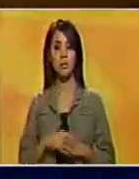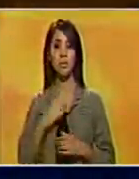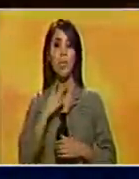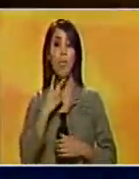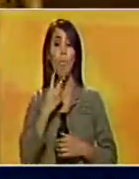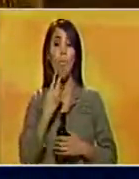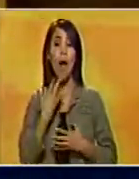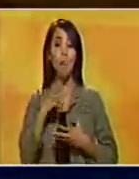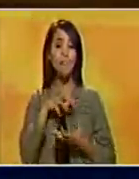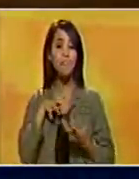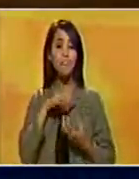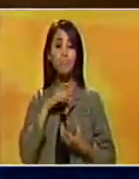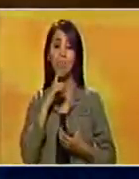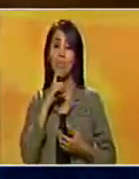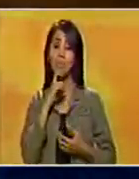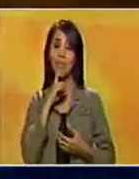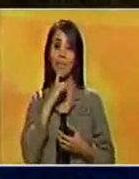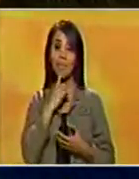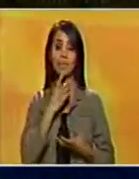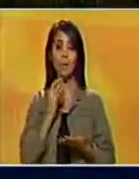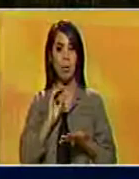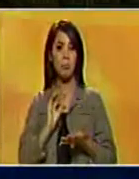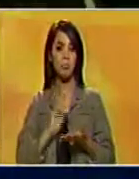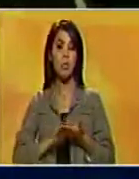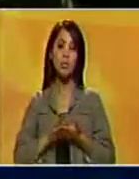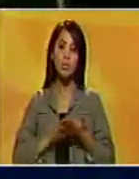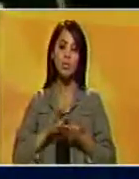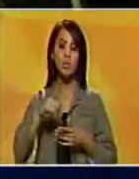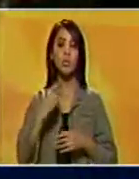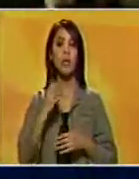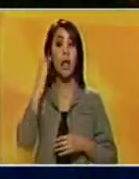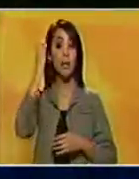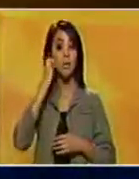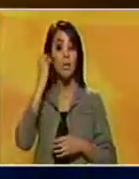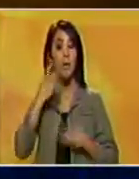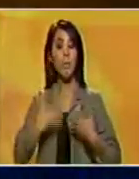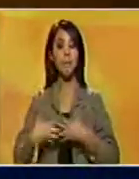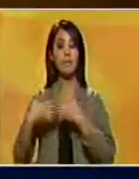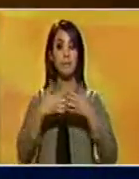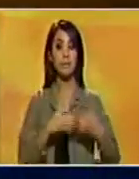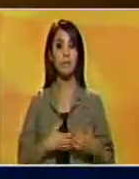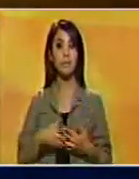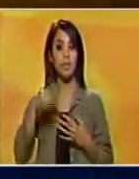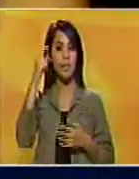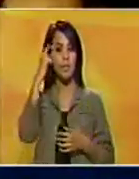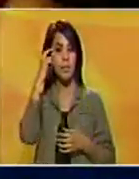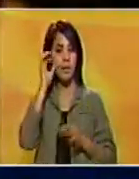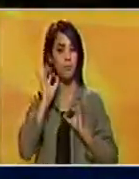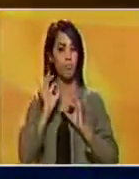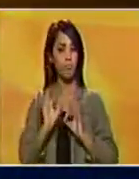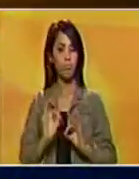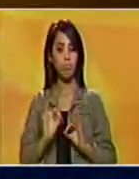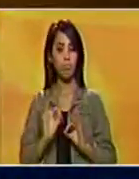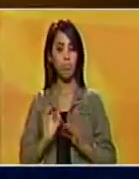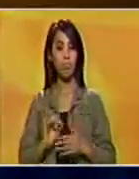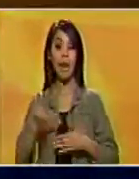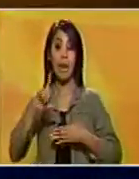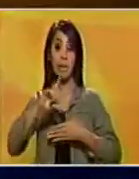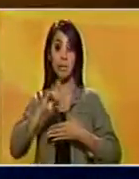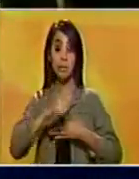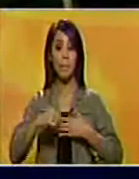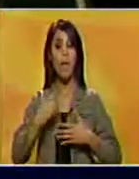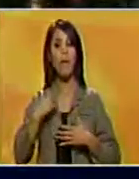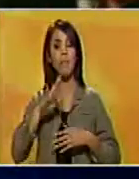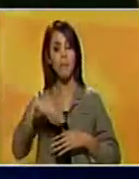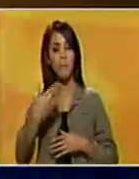cuerdas vocales. Shak reveló que tendrá presentaciones en Europa, Estados Unidos y con fechas definitivas en Latinoamérica que anunciarán